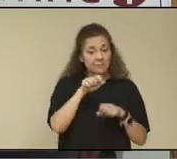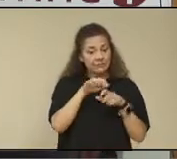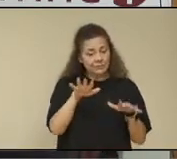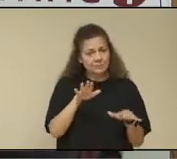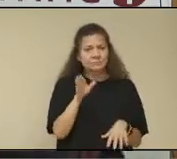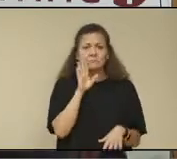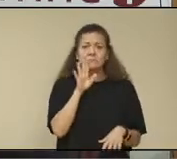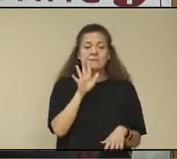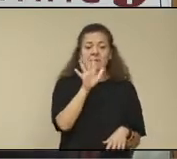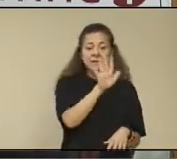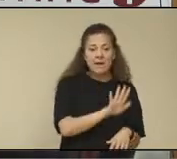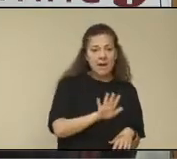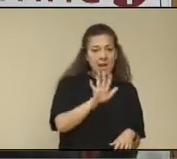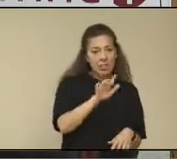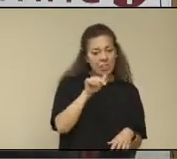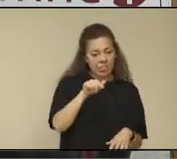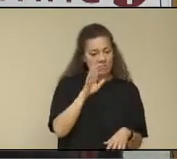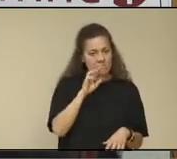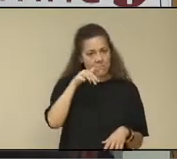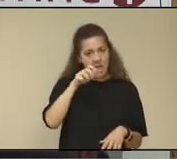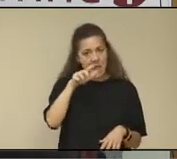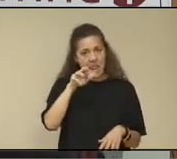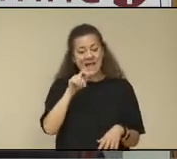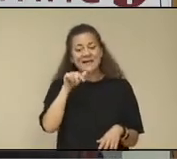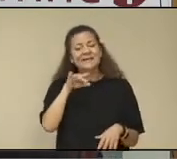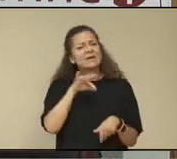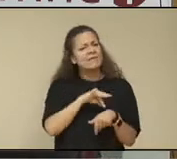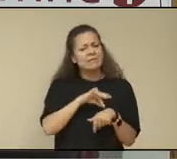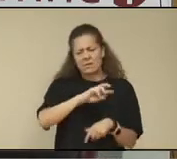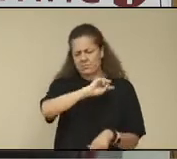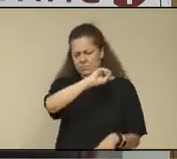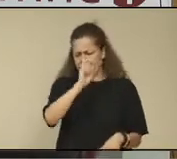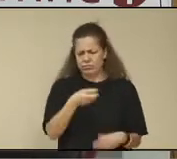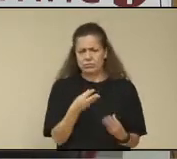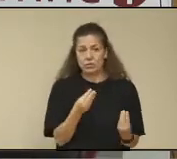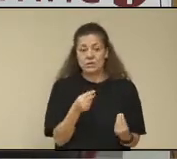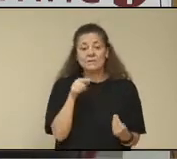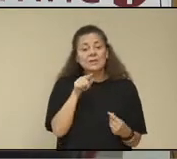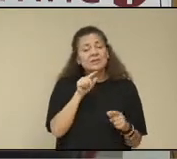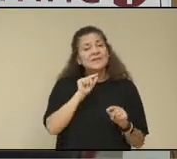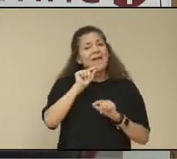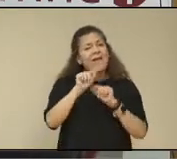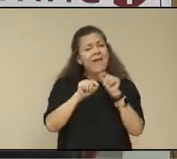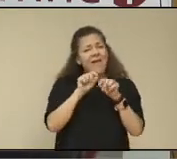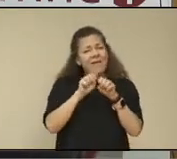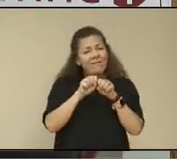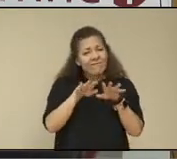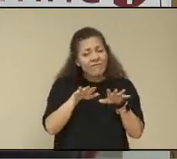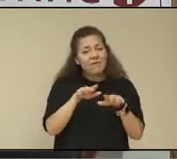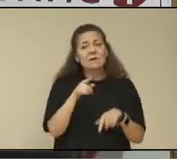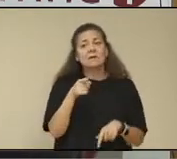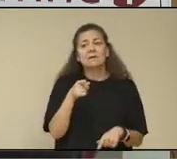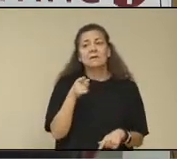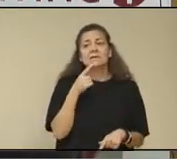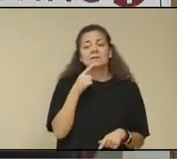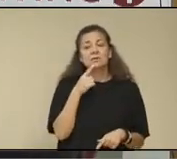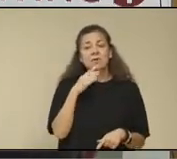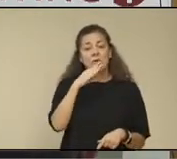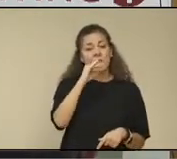mismas regiones de la malaria? Pues hay estas enfermedades, hay muchas otras, pero estas infecciosas que son